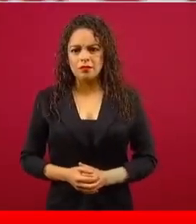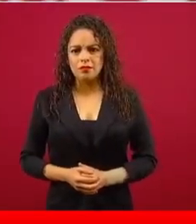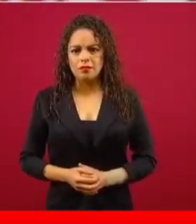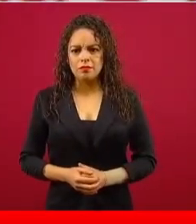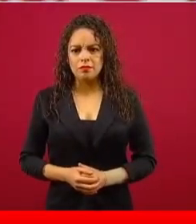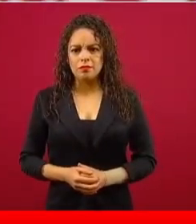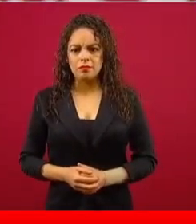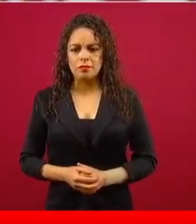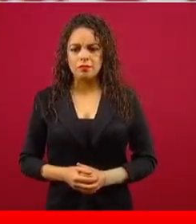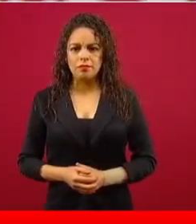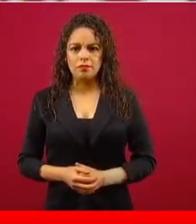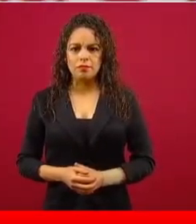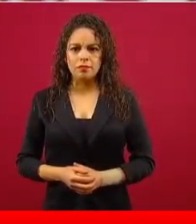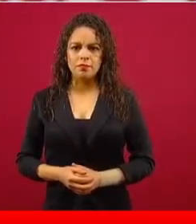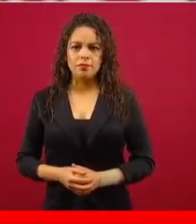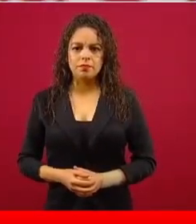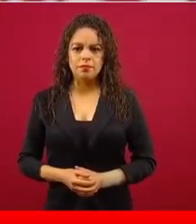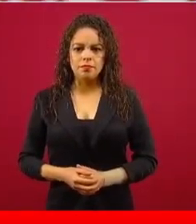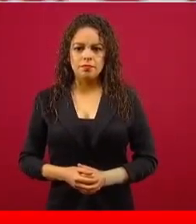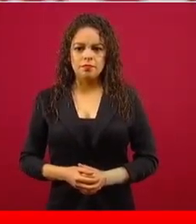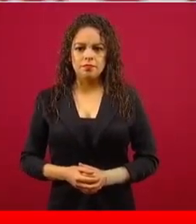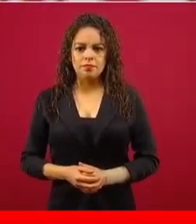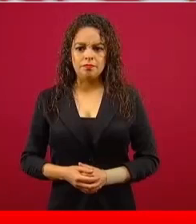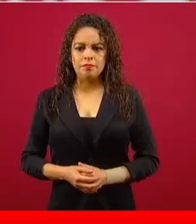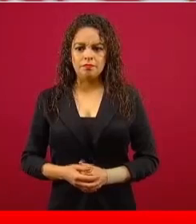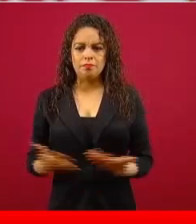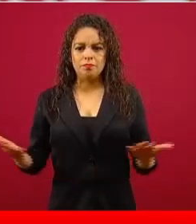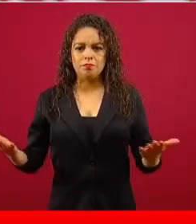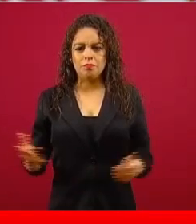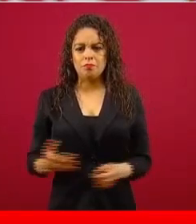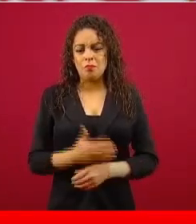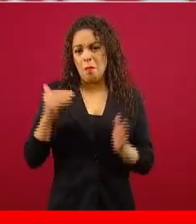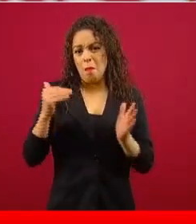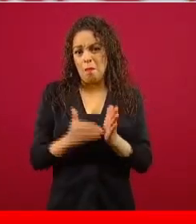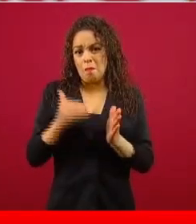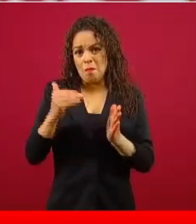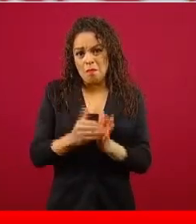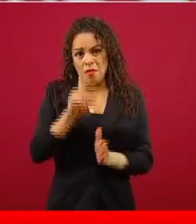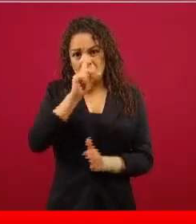manejo de cientos, miles de millones de pesos,